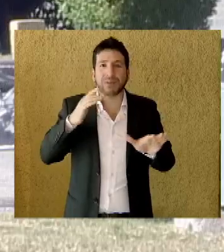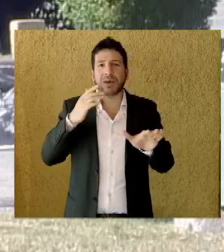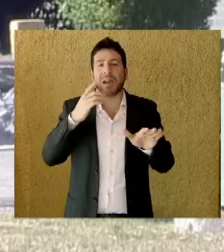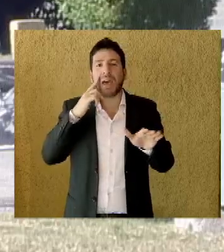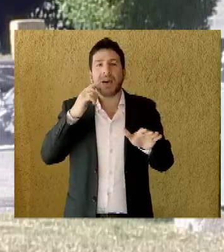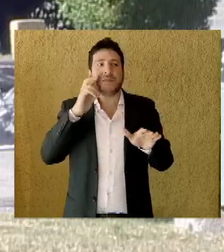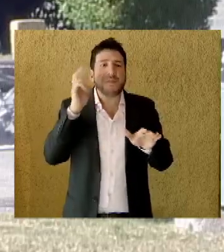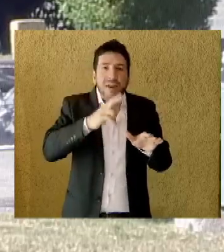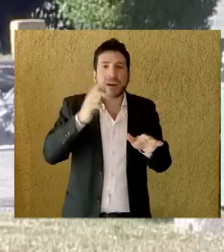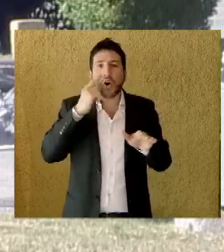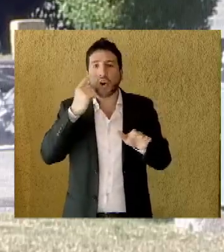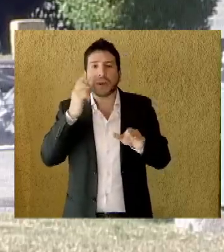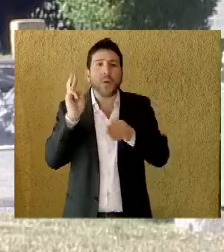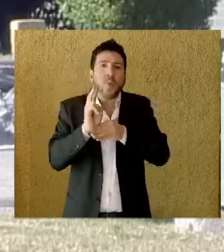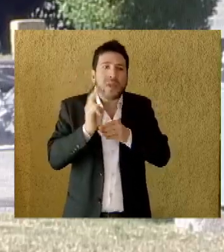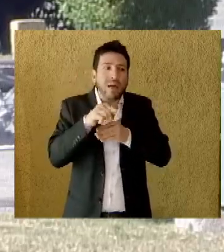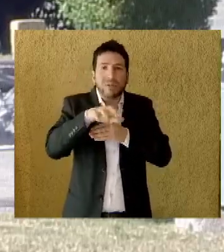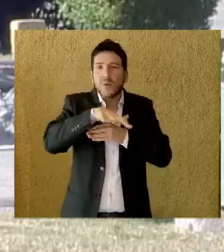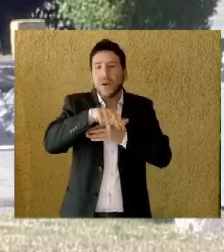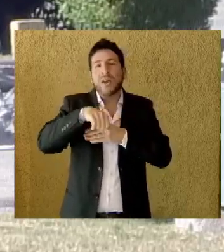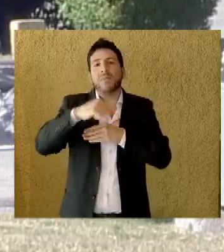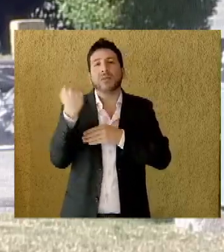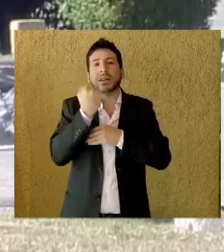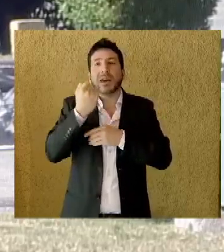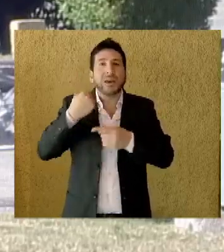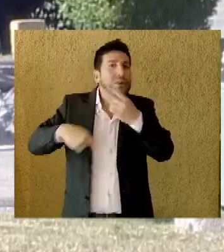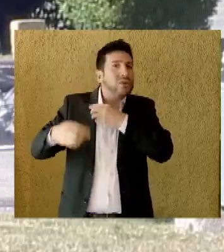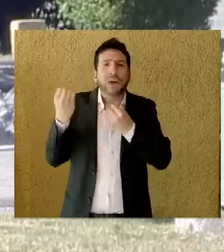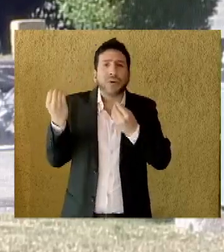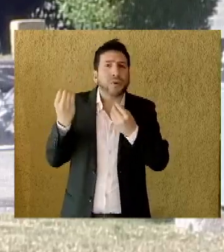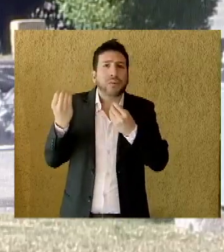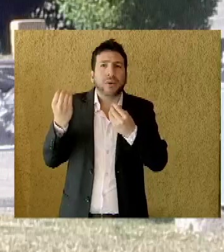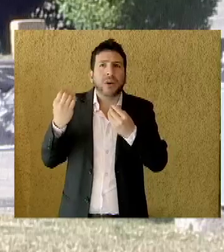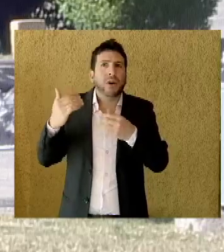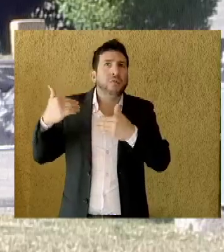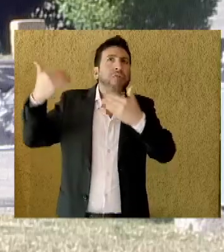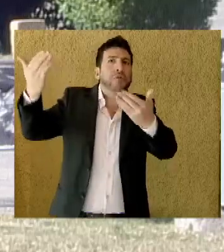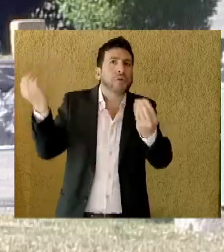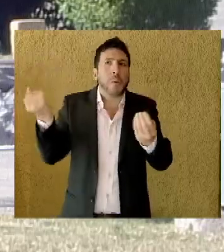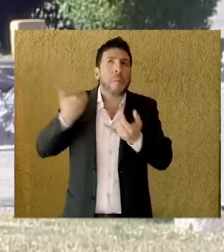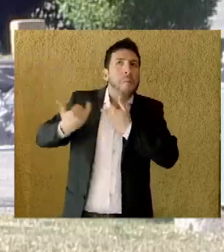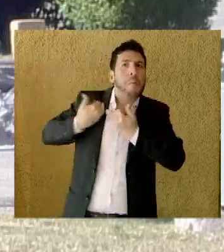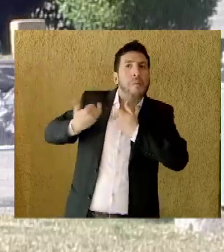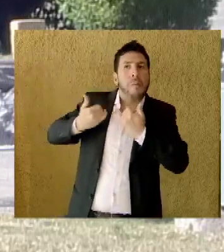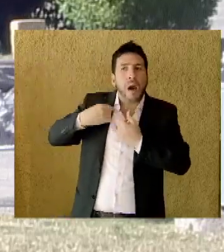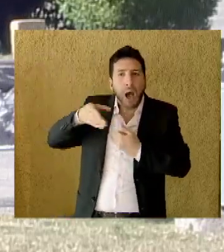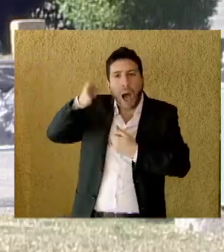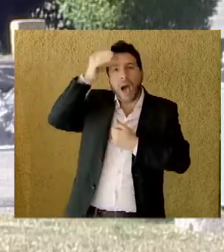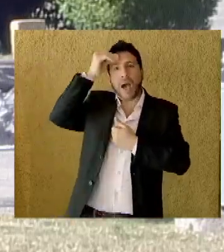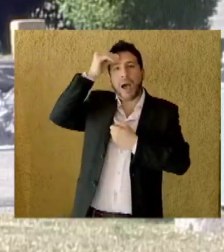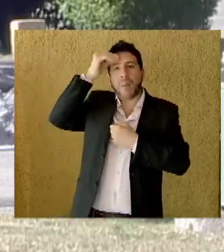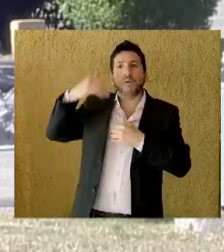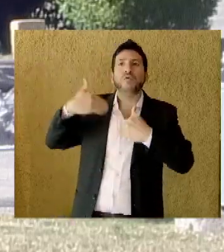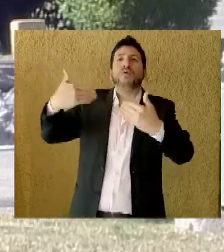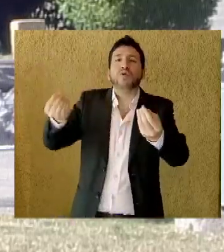saber quiénes somos, ¿no? Bueno, conocer cómo fue nuestra historia y también quiénes queremos ser a partir justamente de lo que ha pasado aquí en la